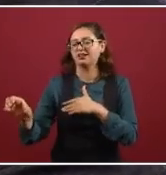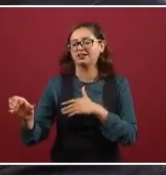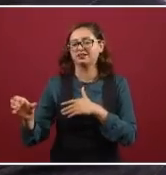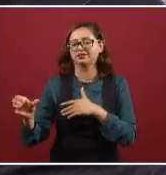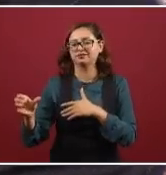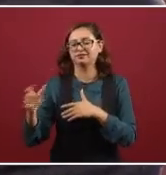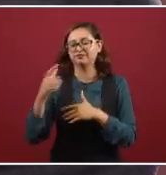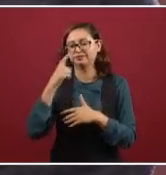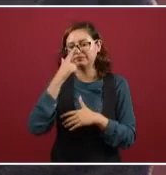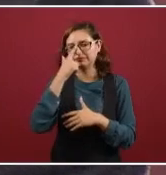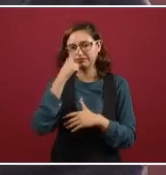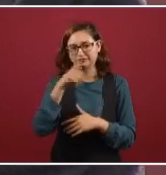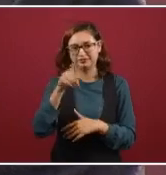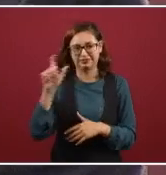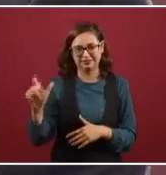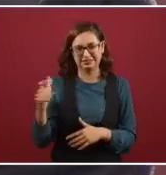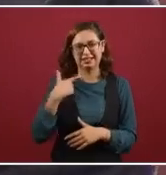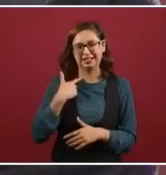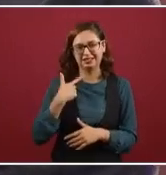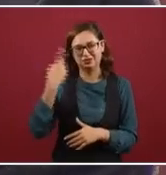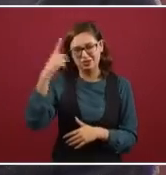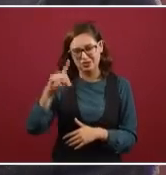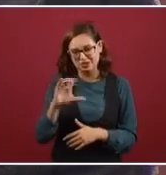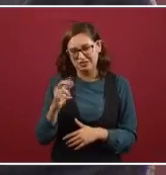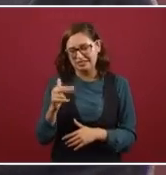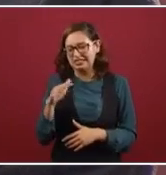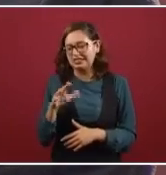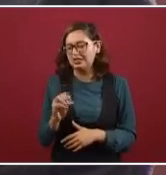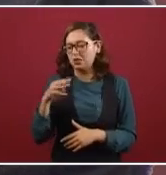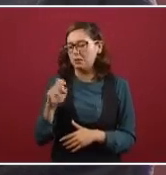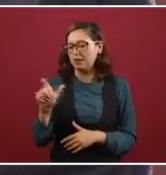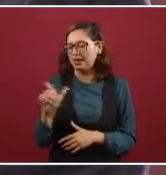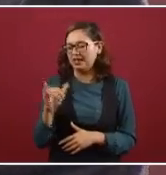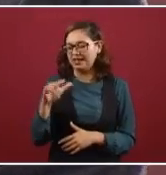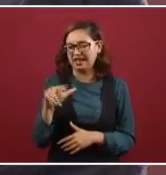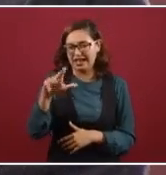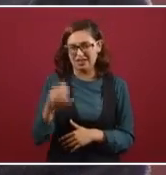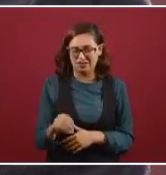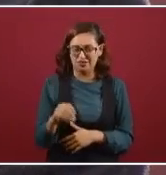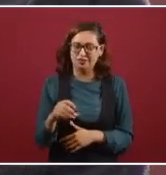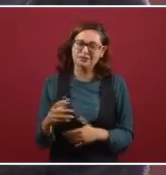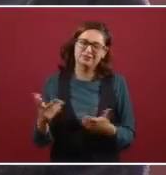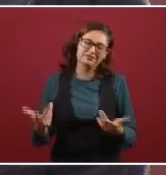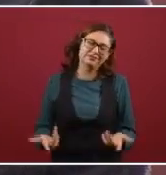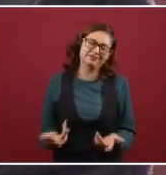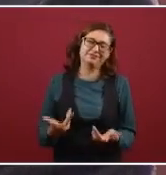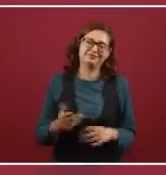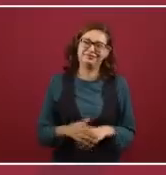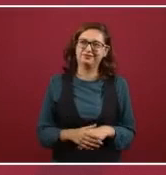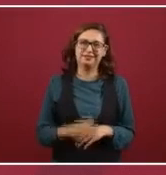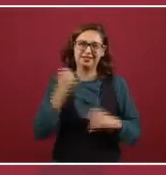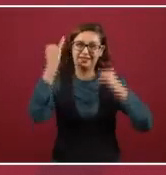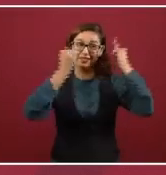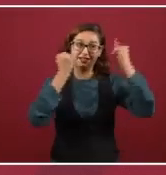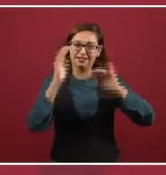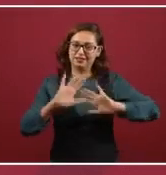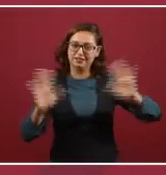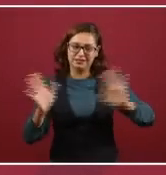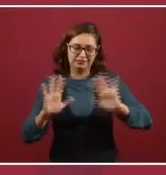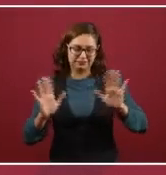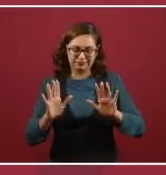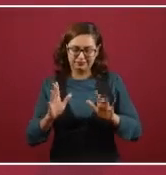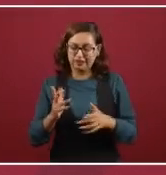del ciudadano chino-mexicano. Pues es importante la aclaración. Los programas